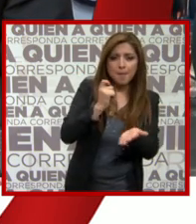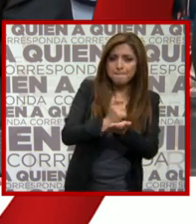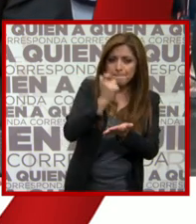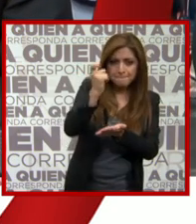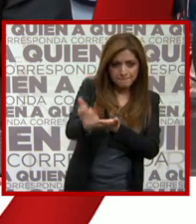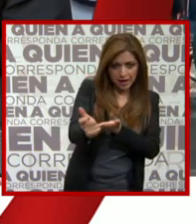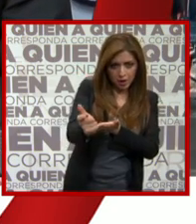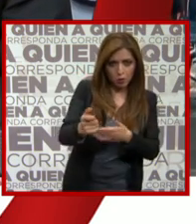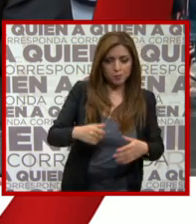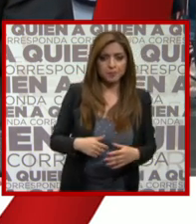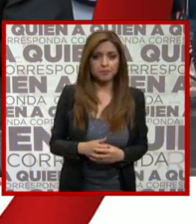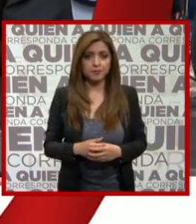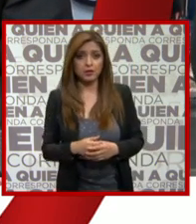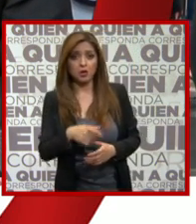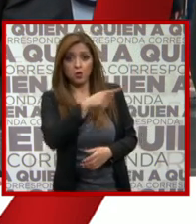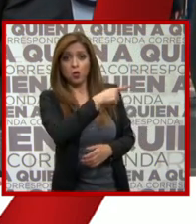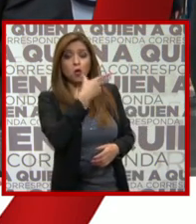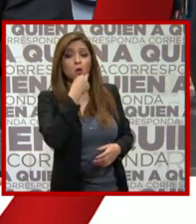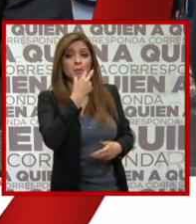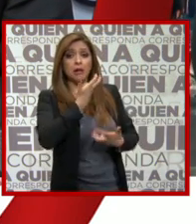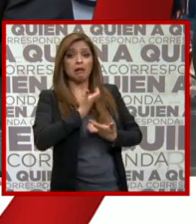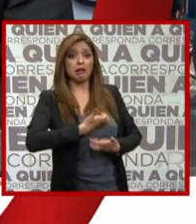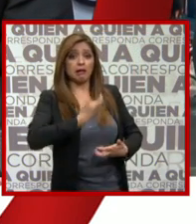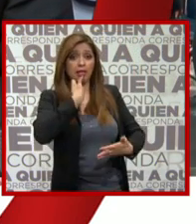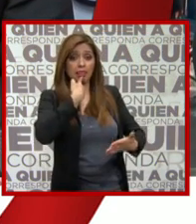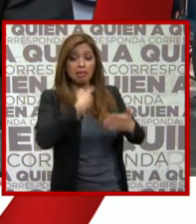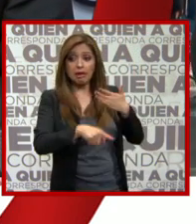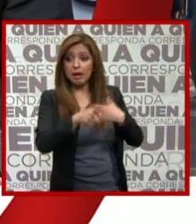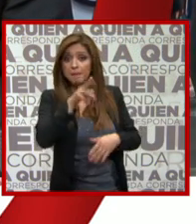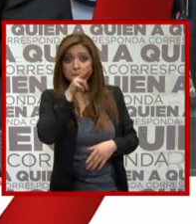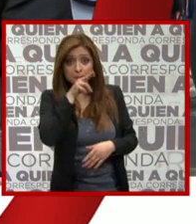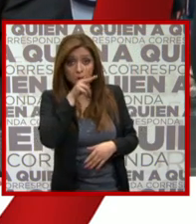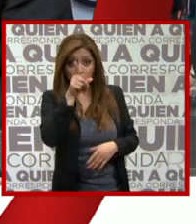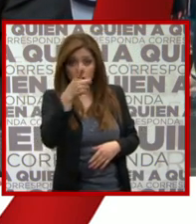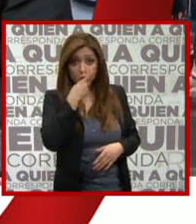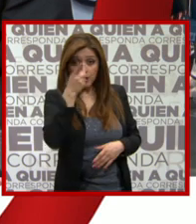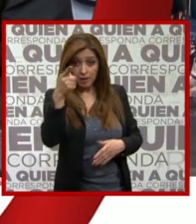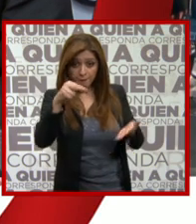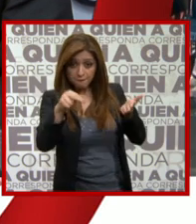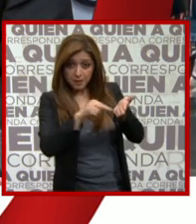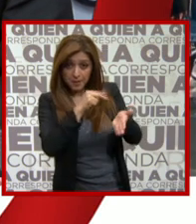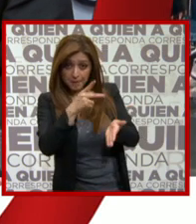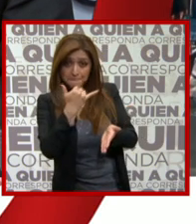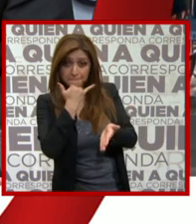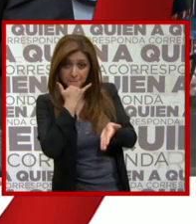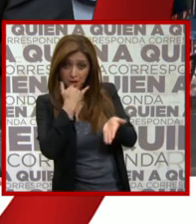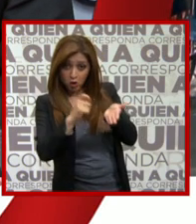Estaba espantado de tu demanda. Tenía el Jesús en la boca. ¿No te pidió que le firmase un perdón o algo así?